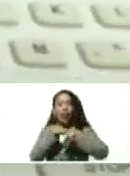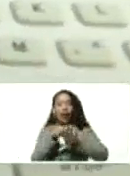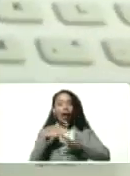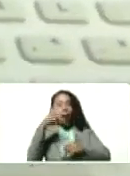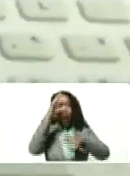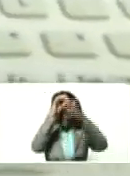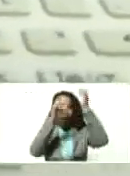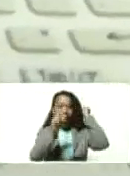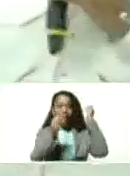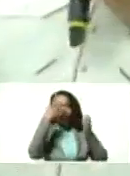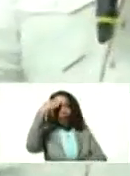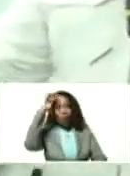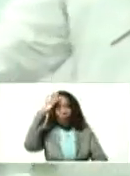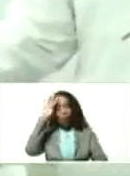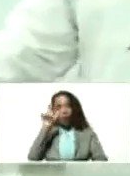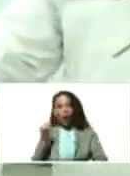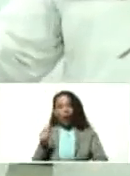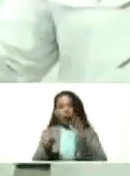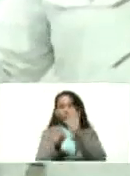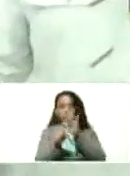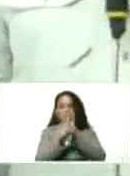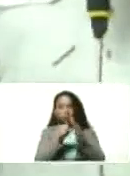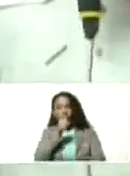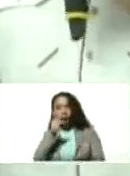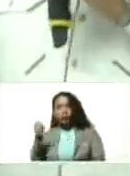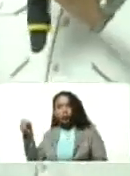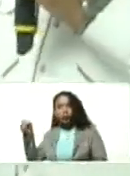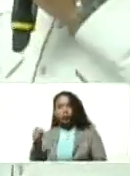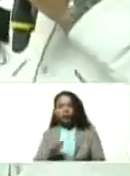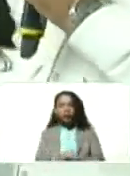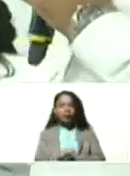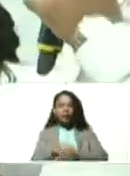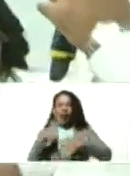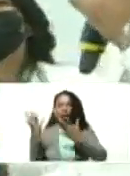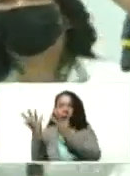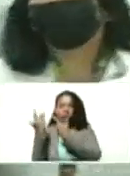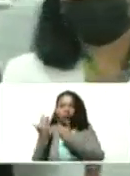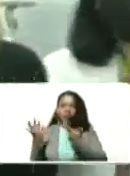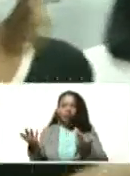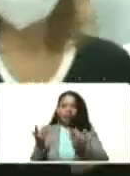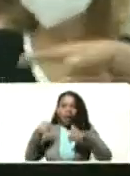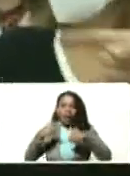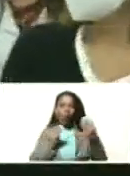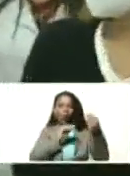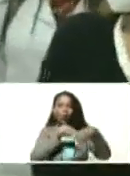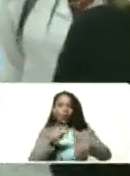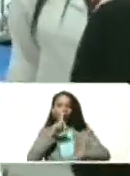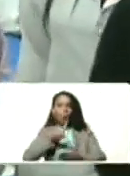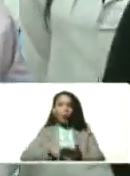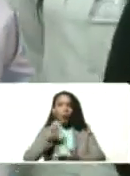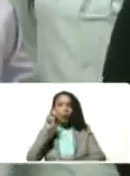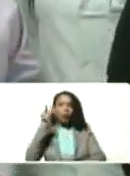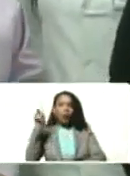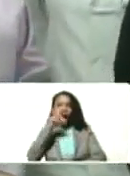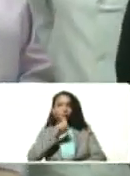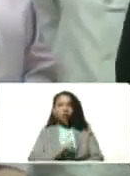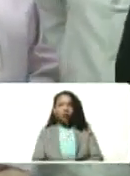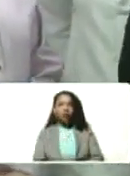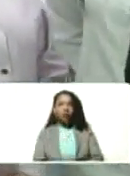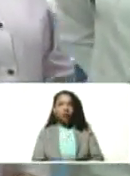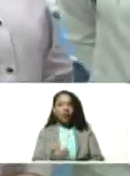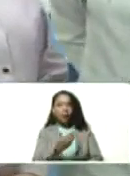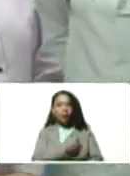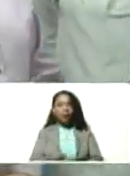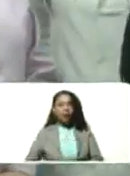Embajador Dagoberto, vamos a darle la palabra a Dagoberto. ¿Qué me dice Dagoberto de este convenio que está cumpliendo 22 años?